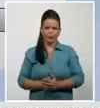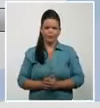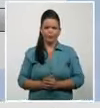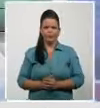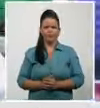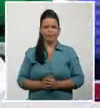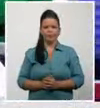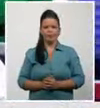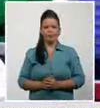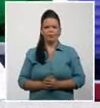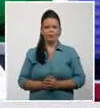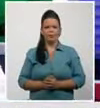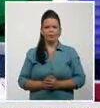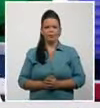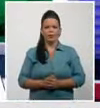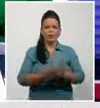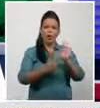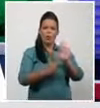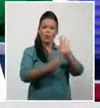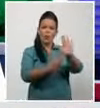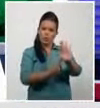Como hemos visto en otras ocasiones,